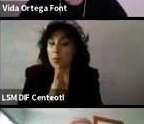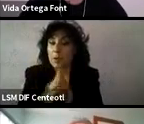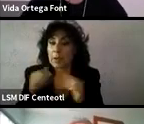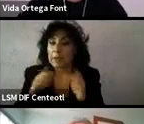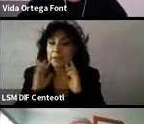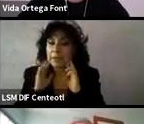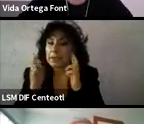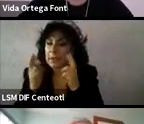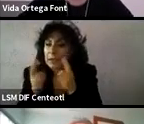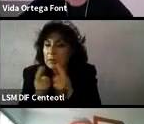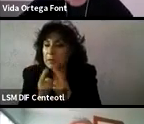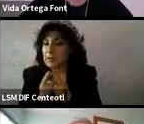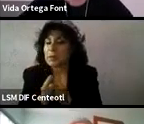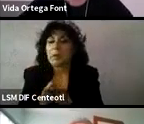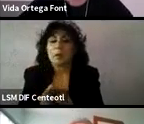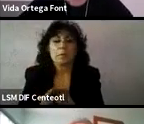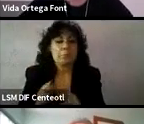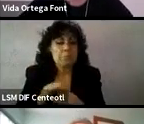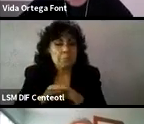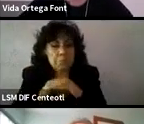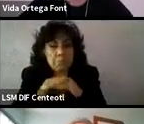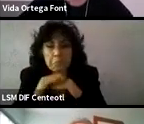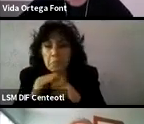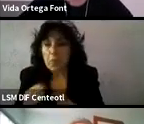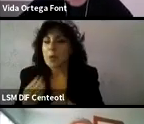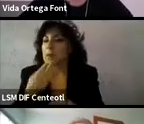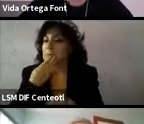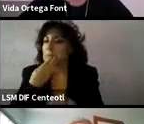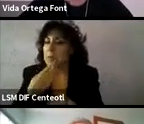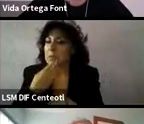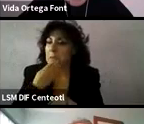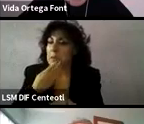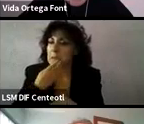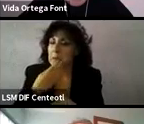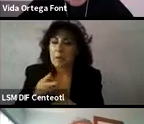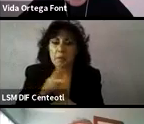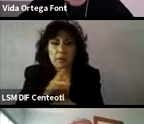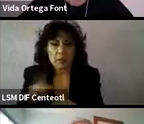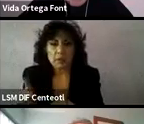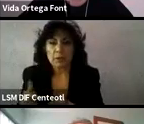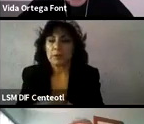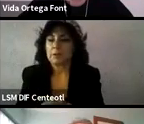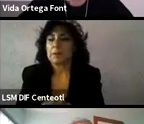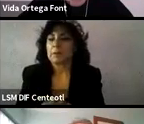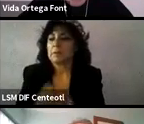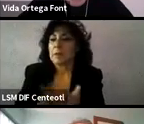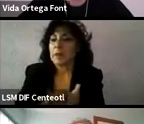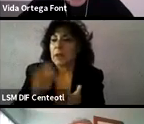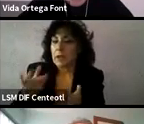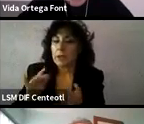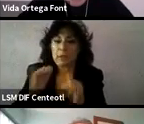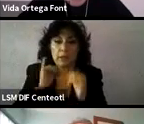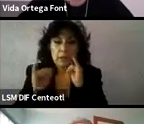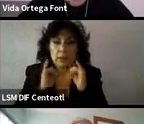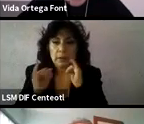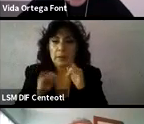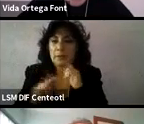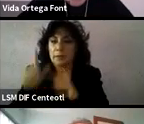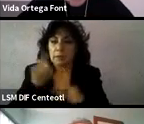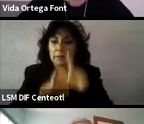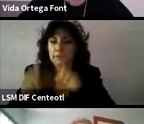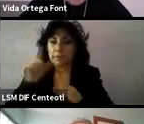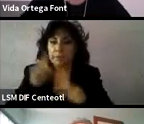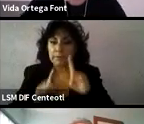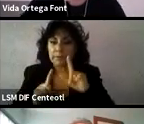conversatorio, un webinario muy nutritivo y muy enriquecedor para todas las personas. Gracias a nuestras intérpretes de lengua de señas